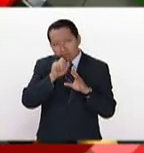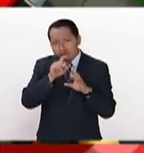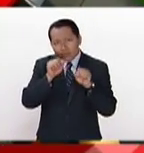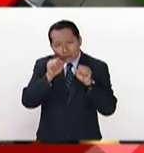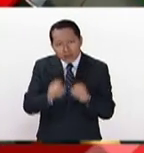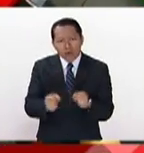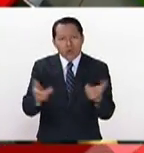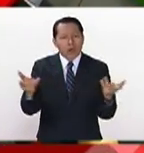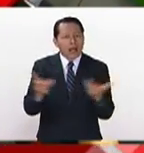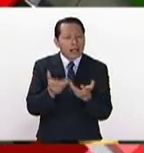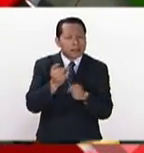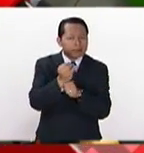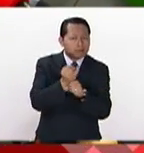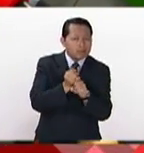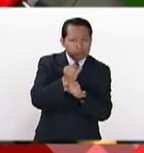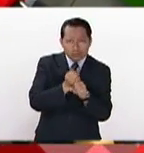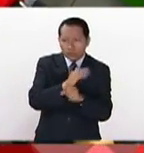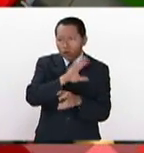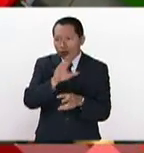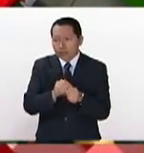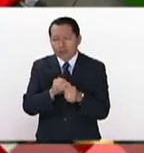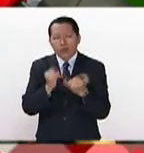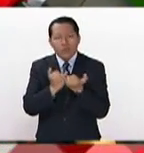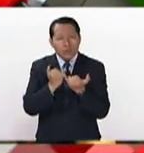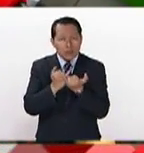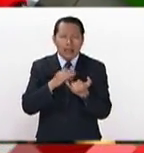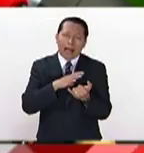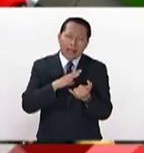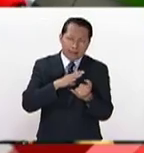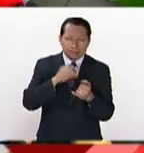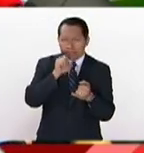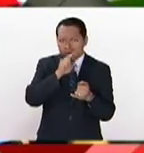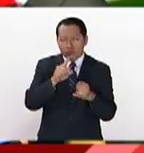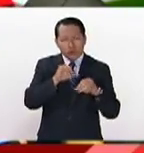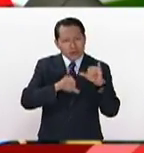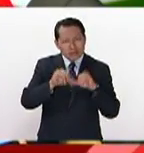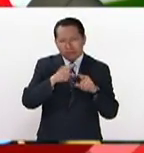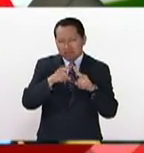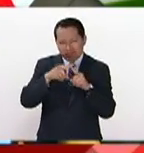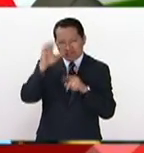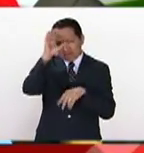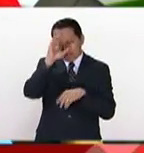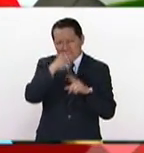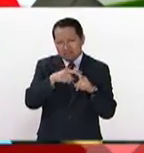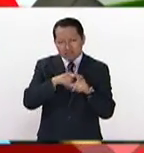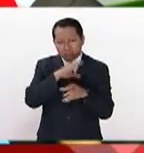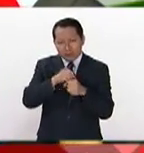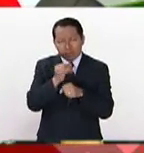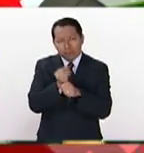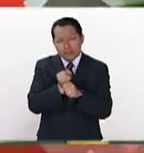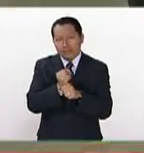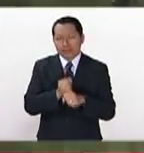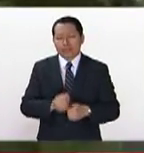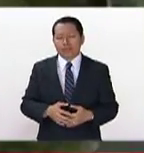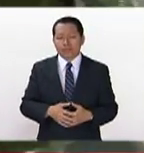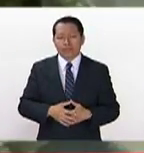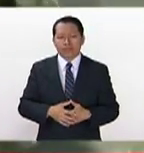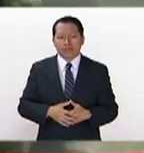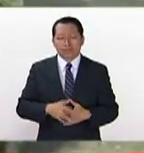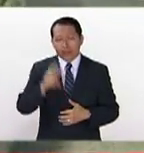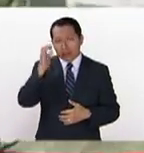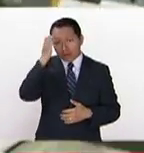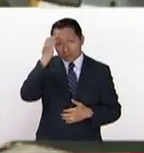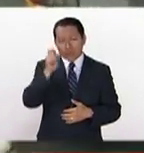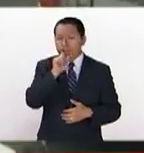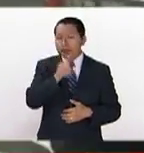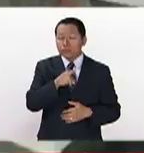los peritajes, las investigaciones científicas que corresponden a ese tipo de procesos de investigación.